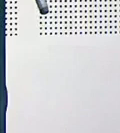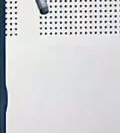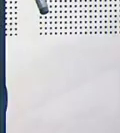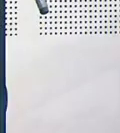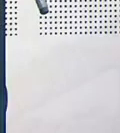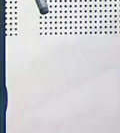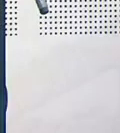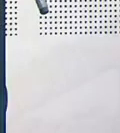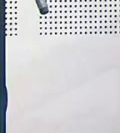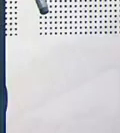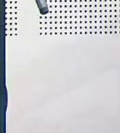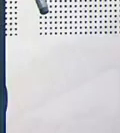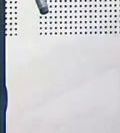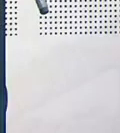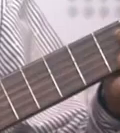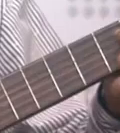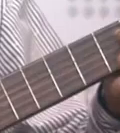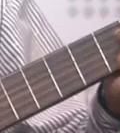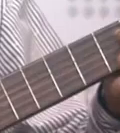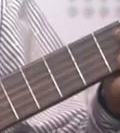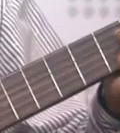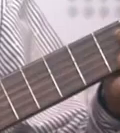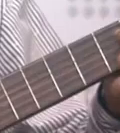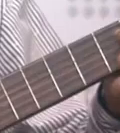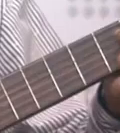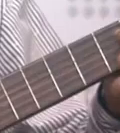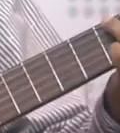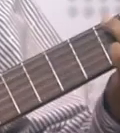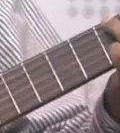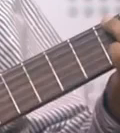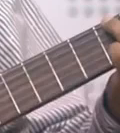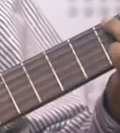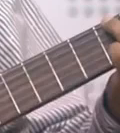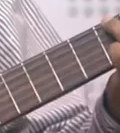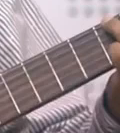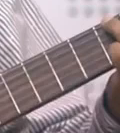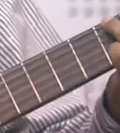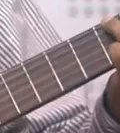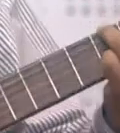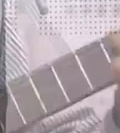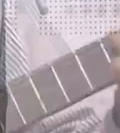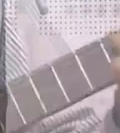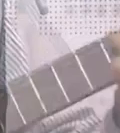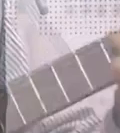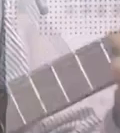pon alivio a mi negro dolor.